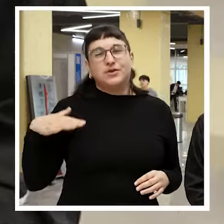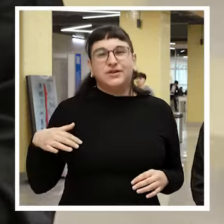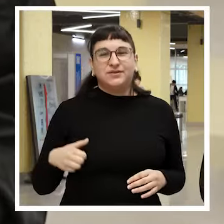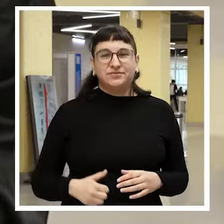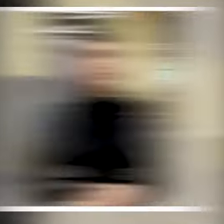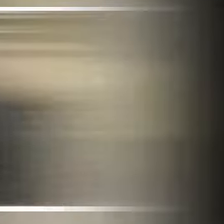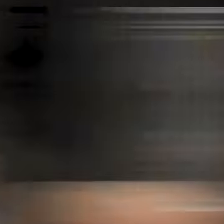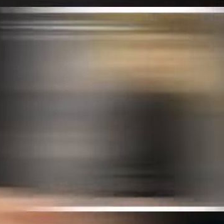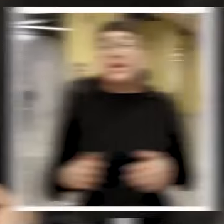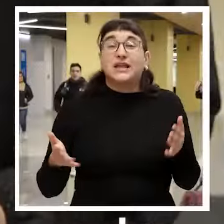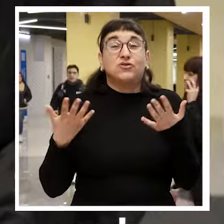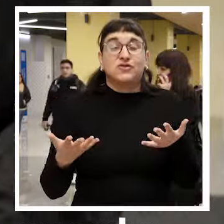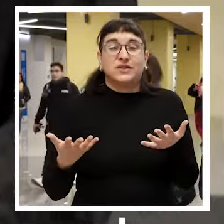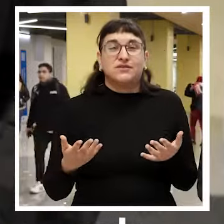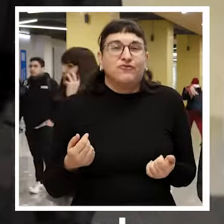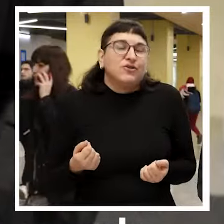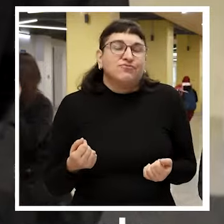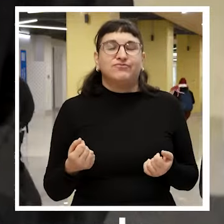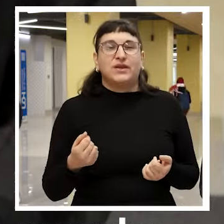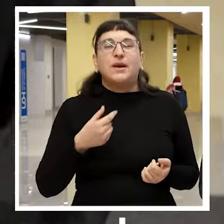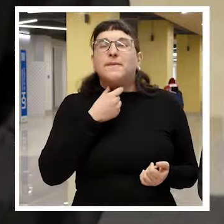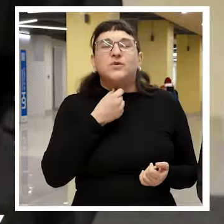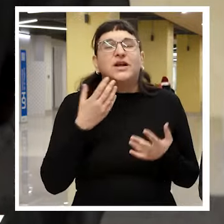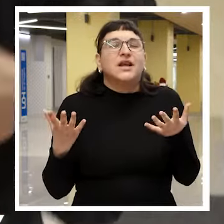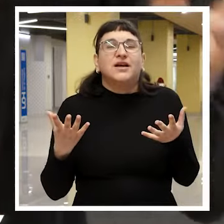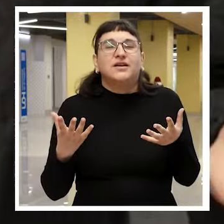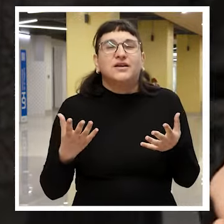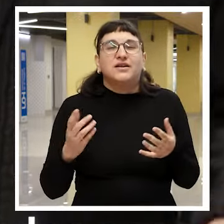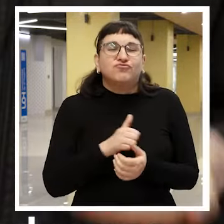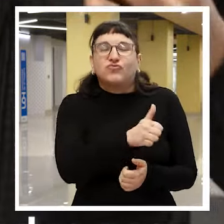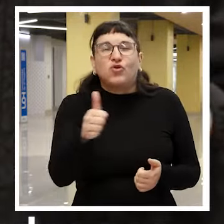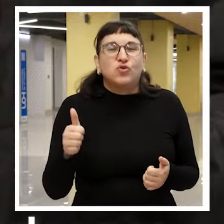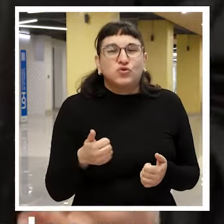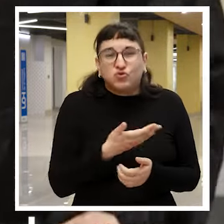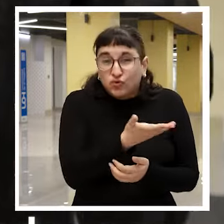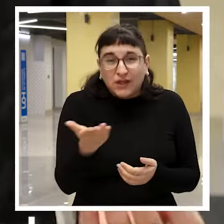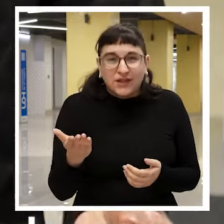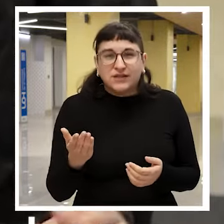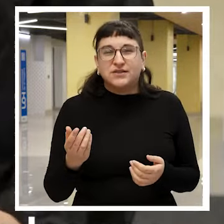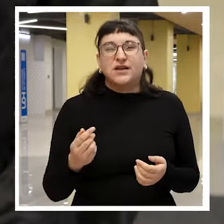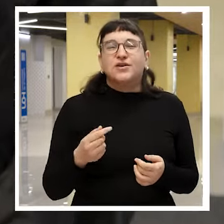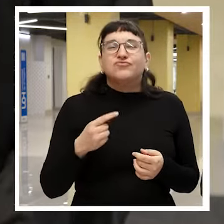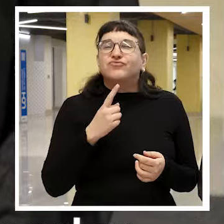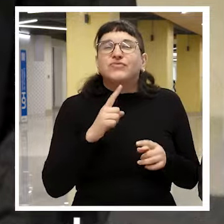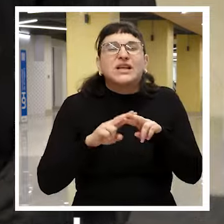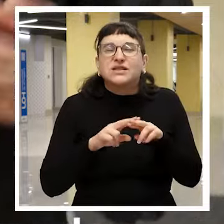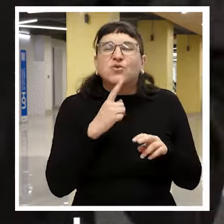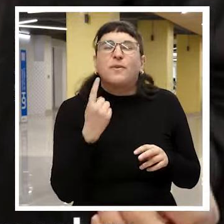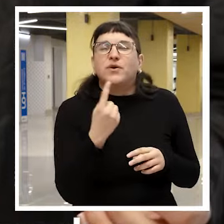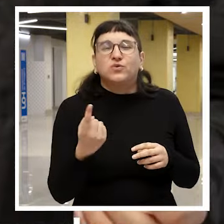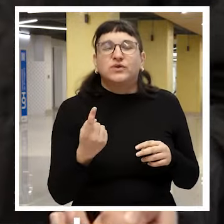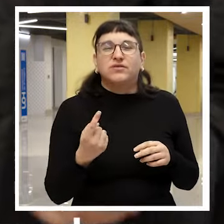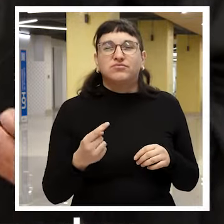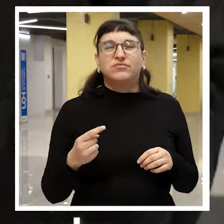importantes. Teniendo esto en cuenta, me gustaría que todos aquí, y sobre todo ustedes, nos hiciéramos una pregunta. ¿De qué